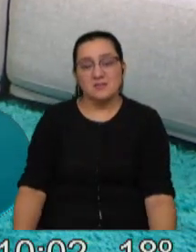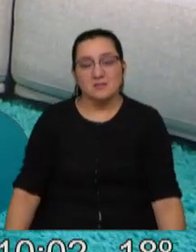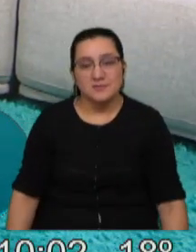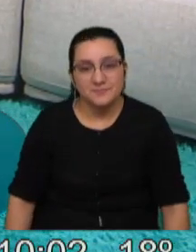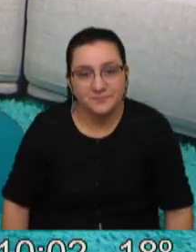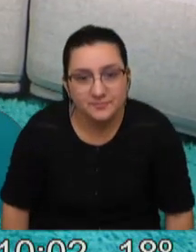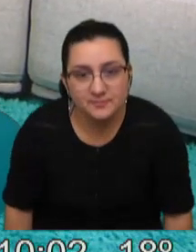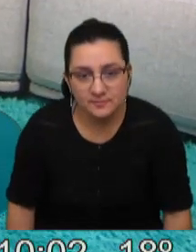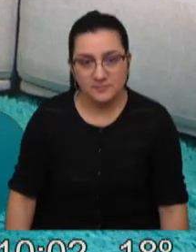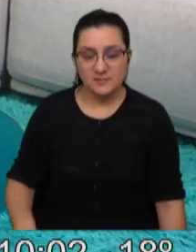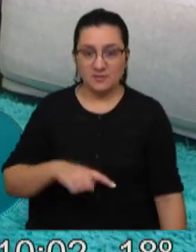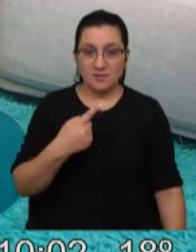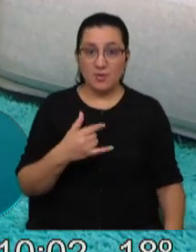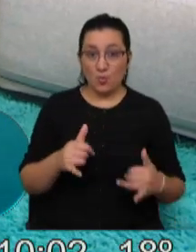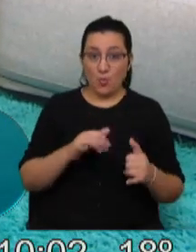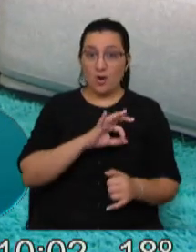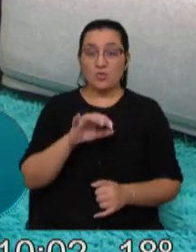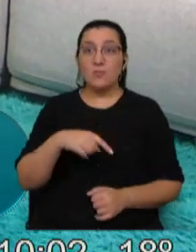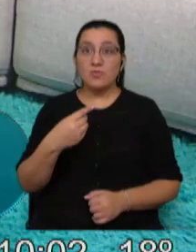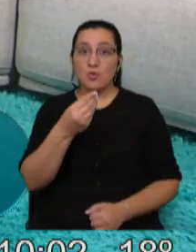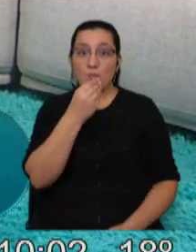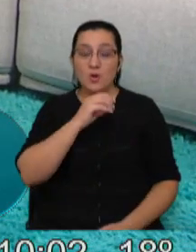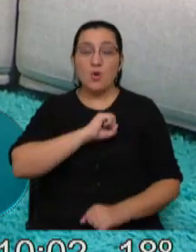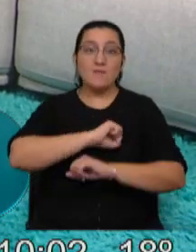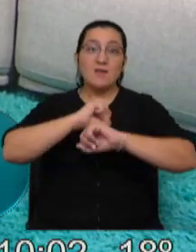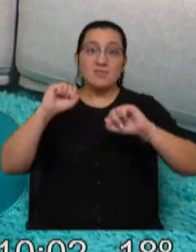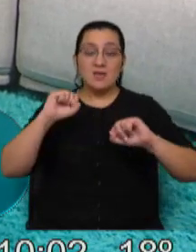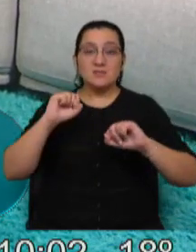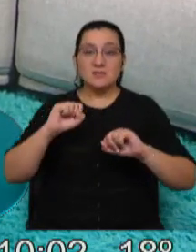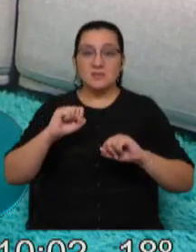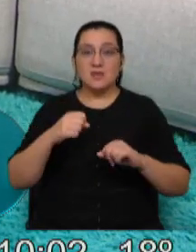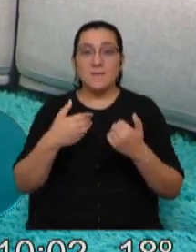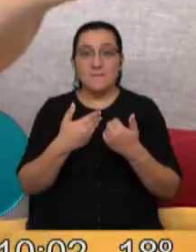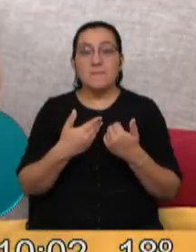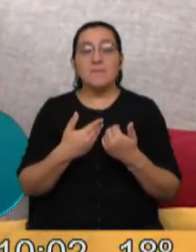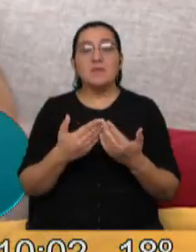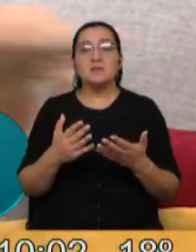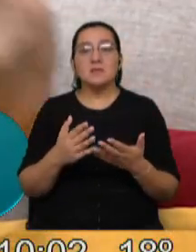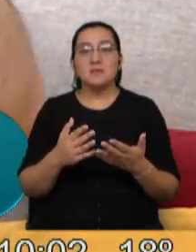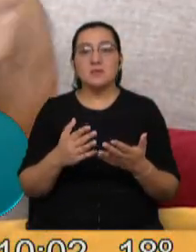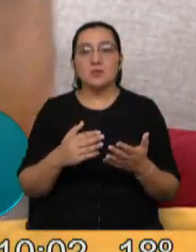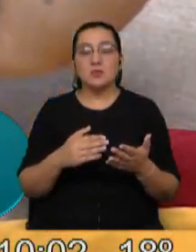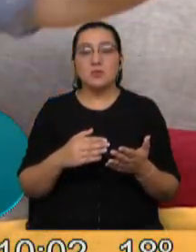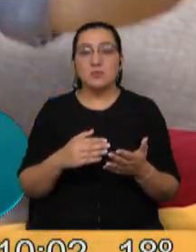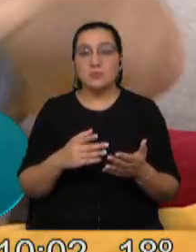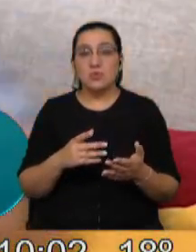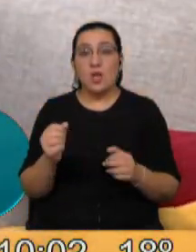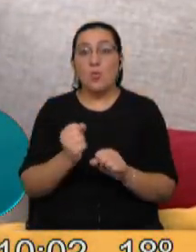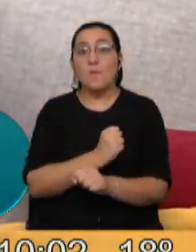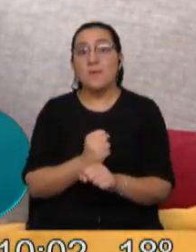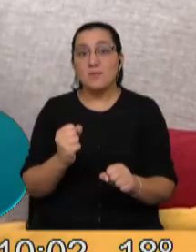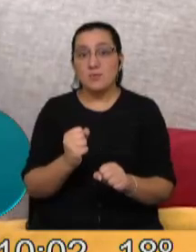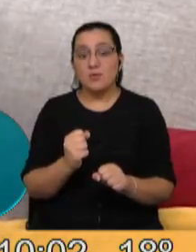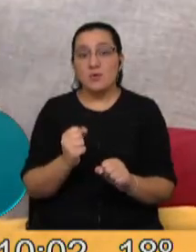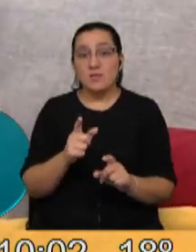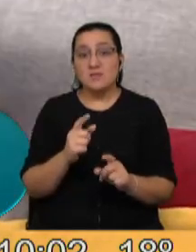después de jugar, después de comer, o después de levantarse, 10 minutos empieza a hacer, y yo le doy, no con jamón taña, sino con algún premio de más. Tiene